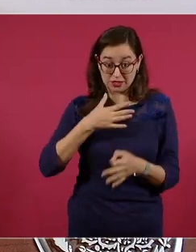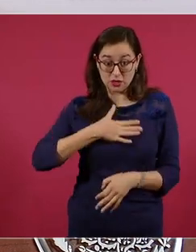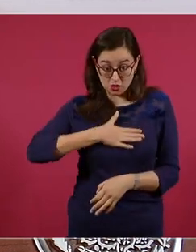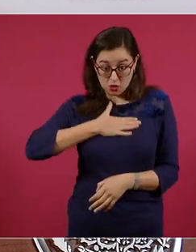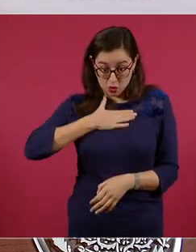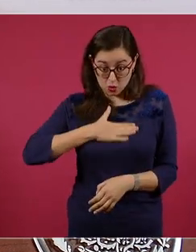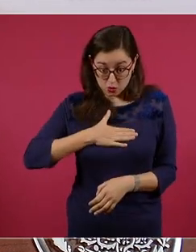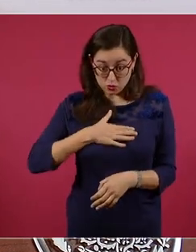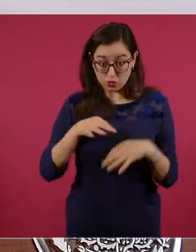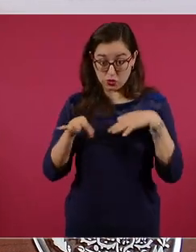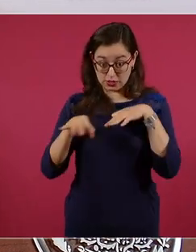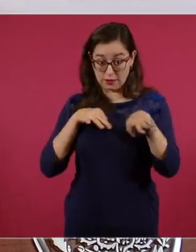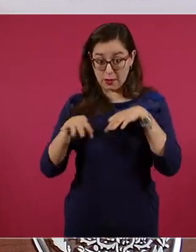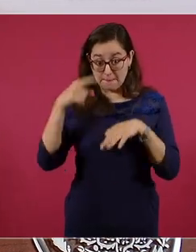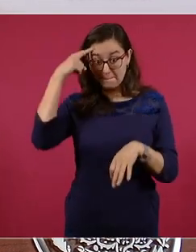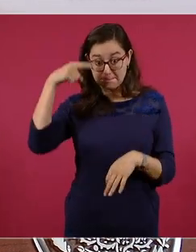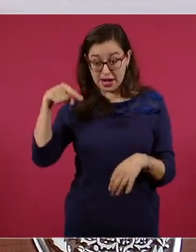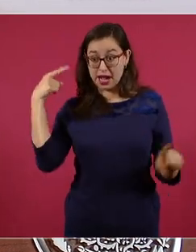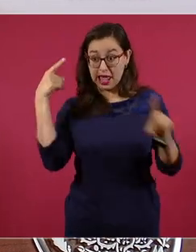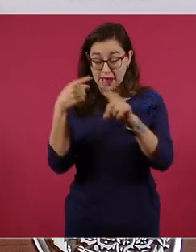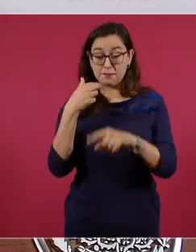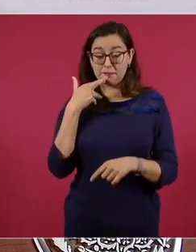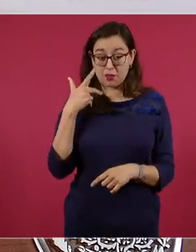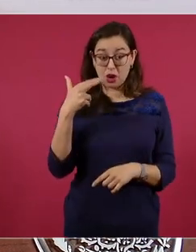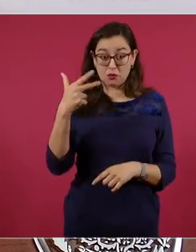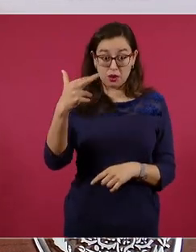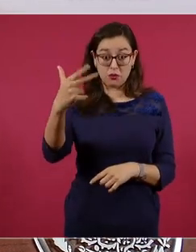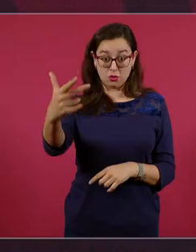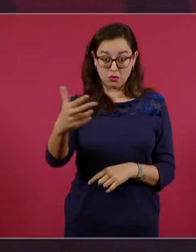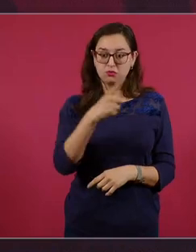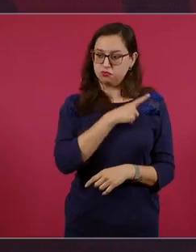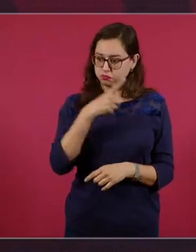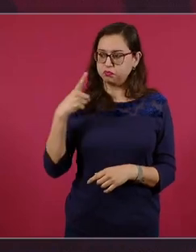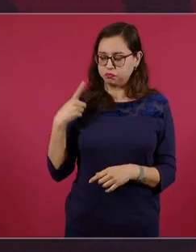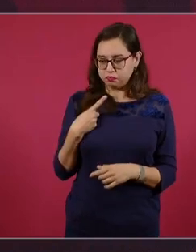se debe de ver con buenos ojos, aprobarlo.